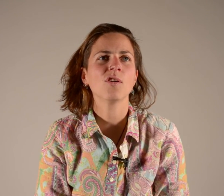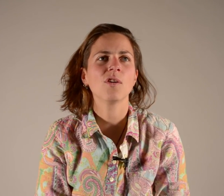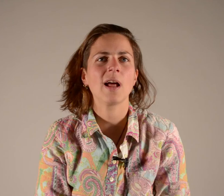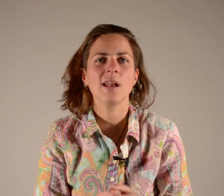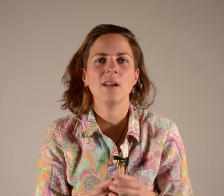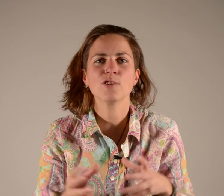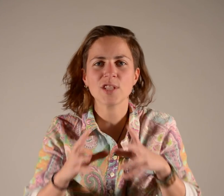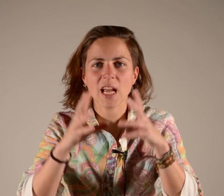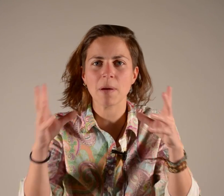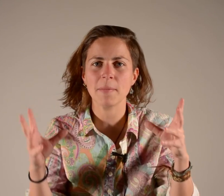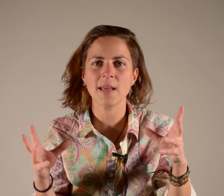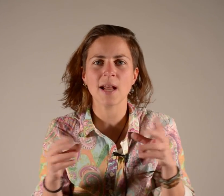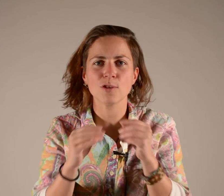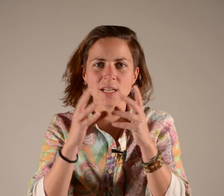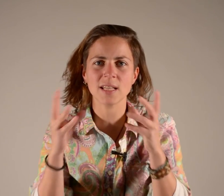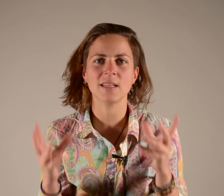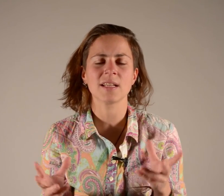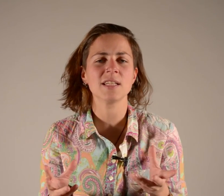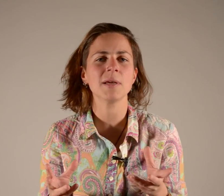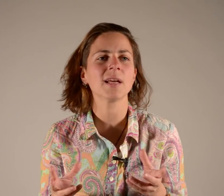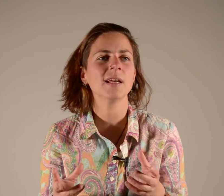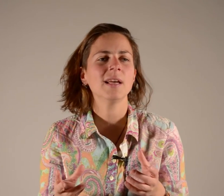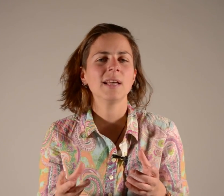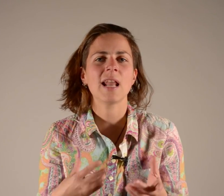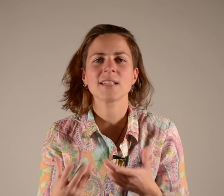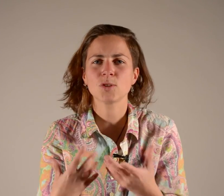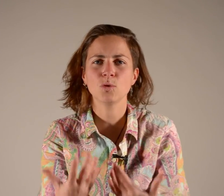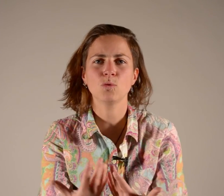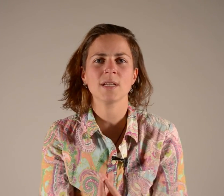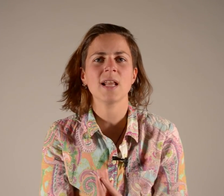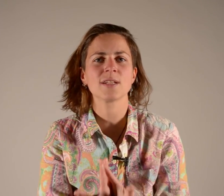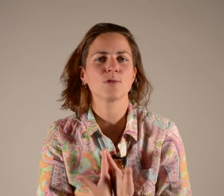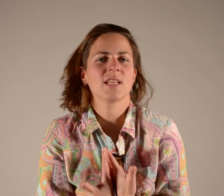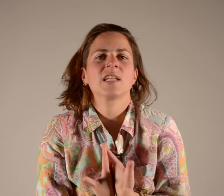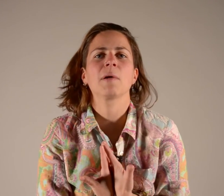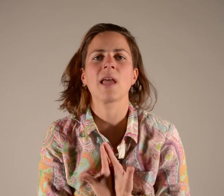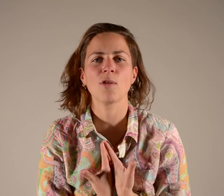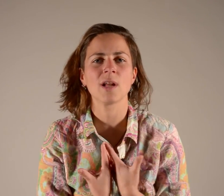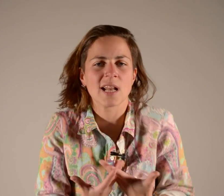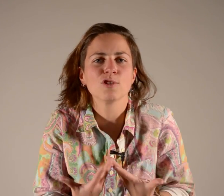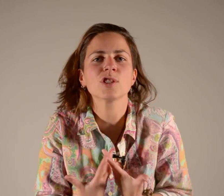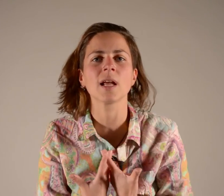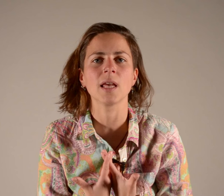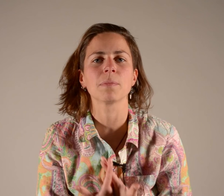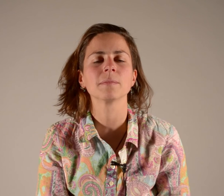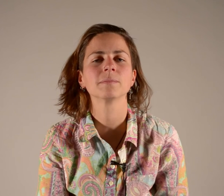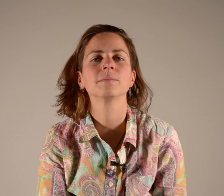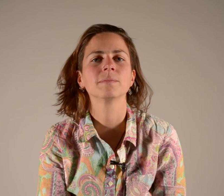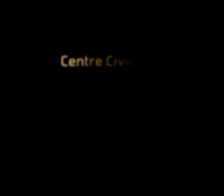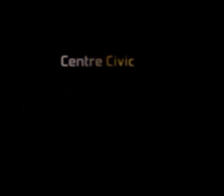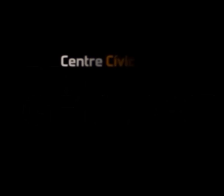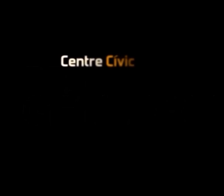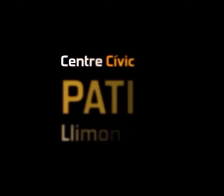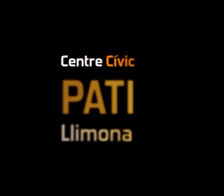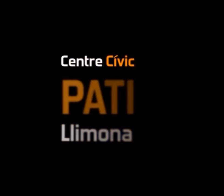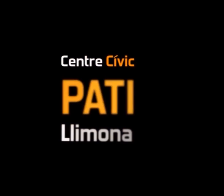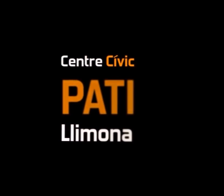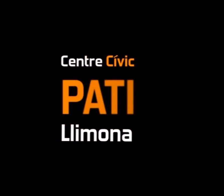sinó al nostre equipament, al nostre centre cívic i a les estructures de les nostres treballadores, al nostre equip.